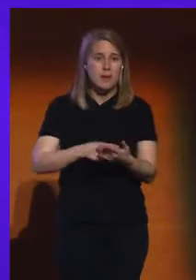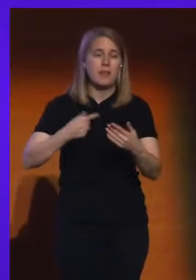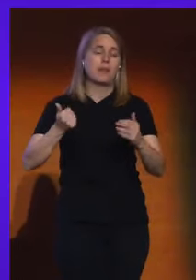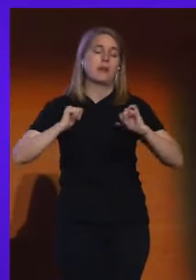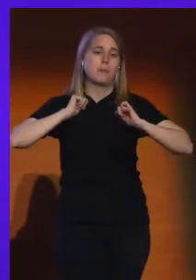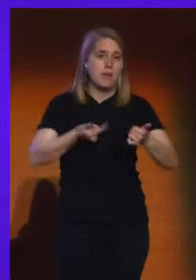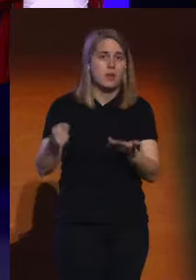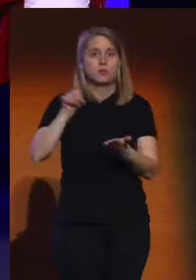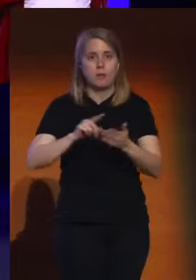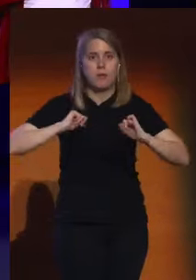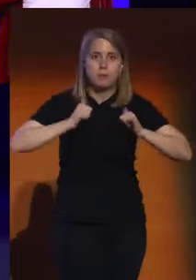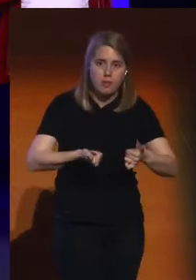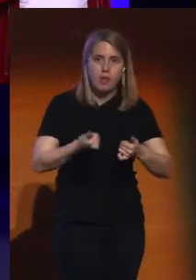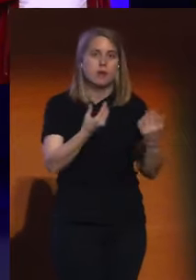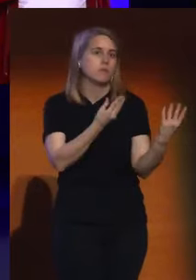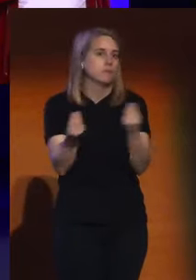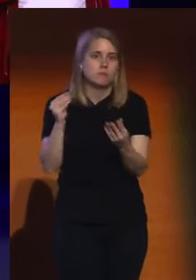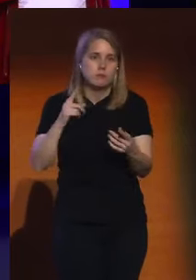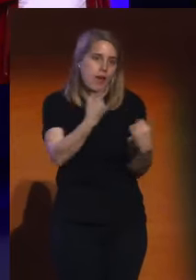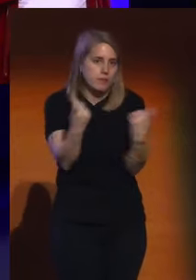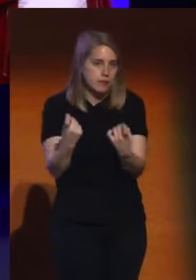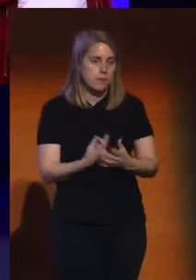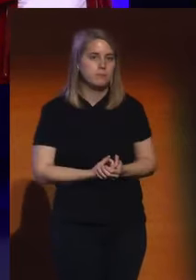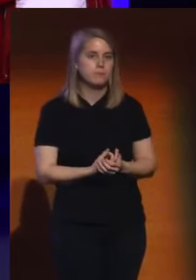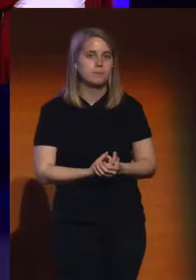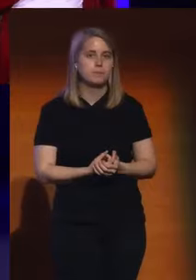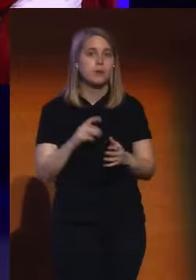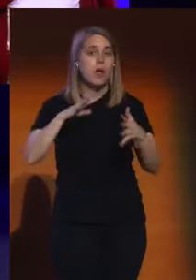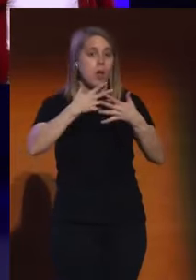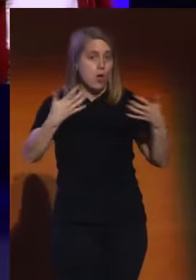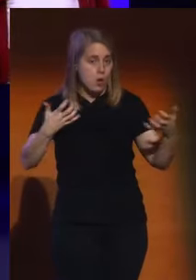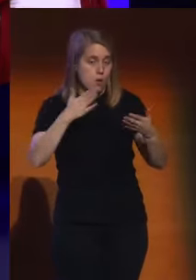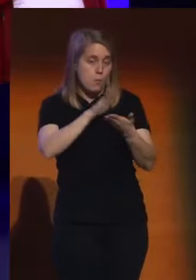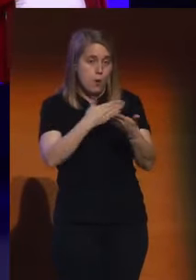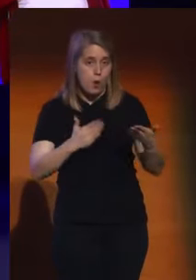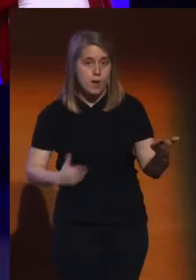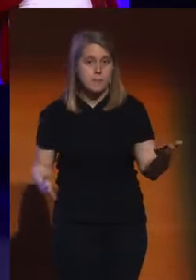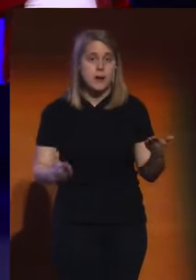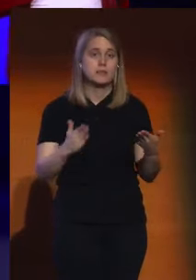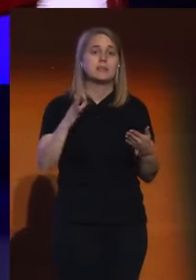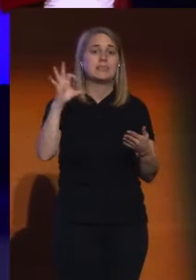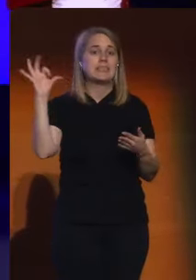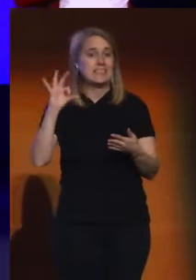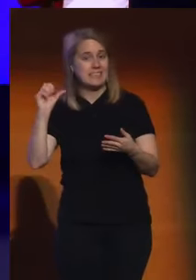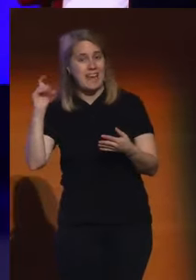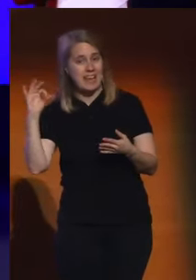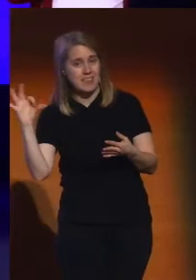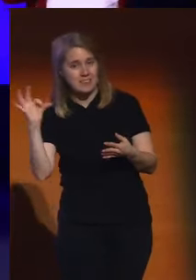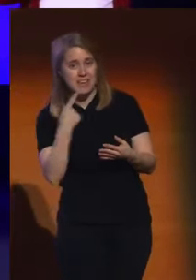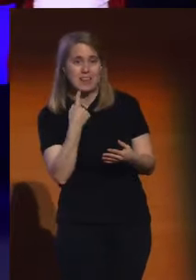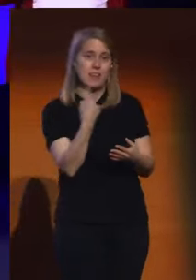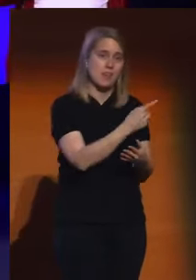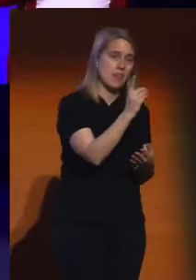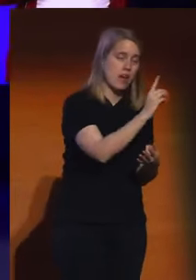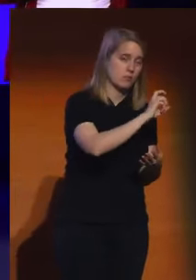vez y tantas veces como sea necesario. En uno de sus poemas, Said le dice a